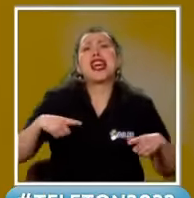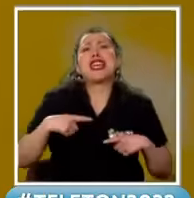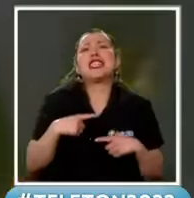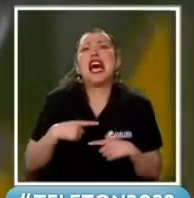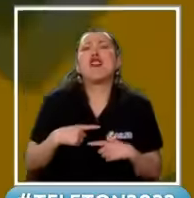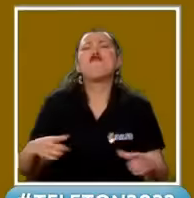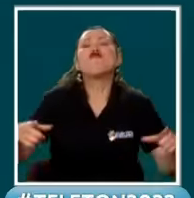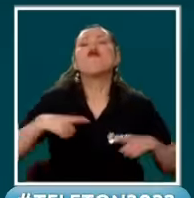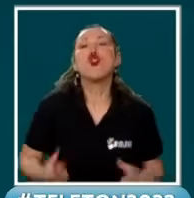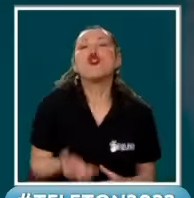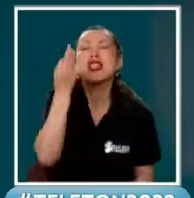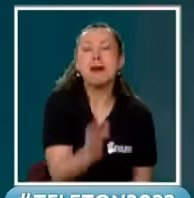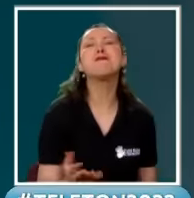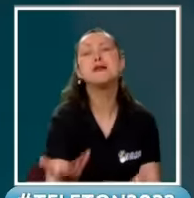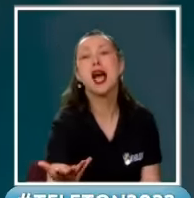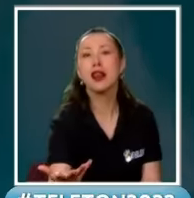mierda!